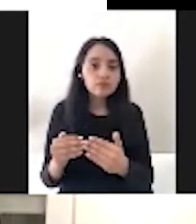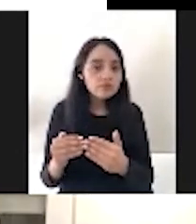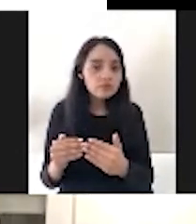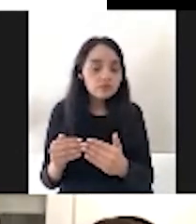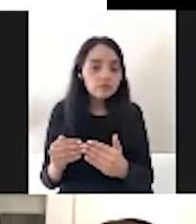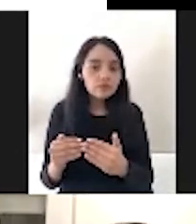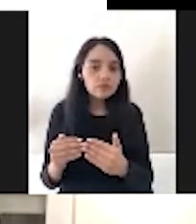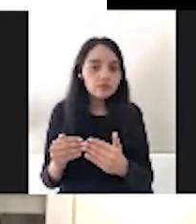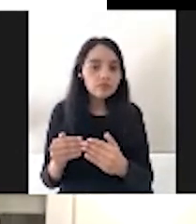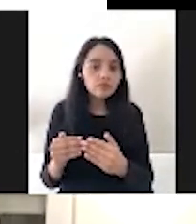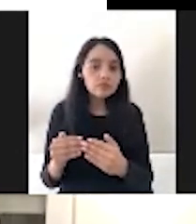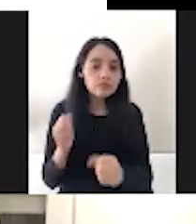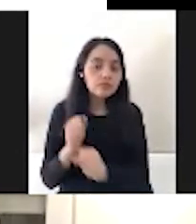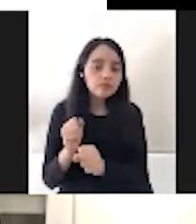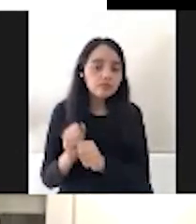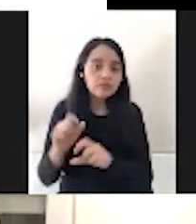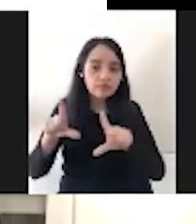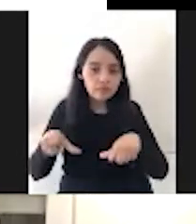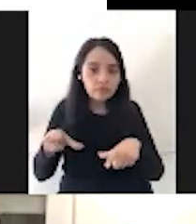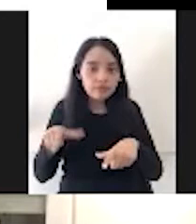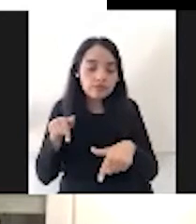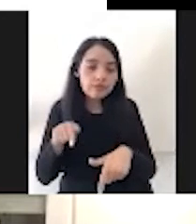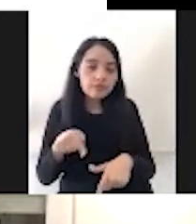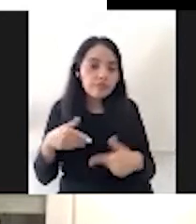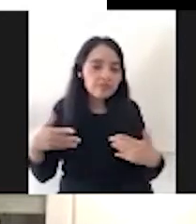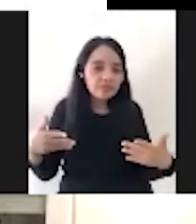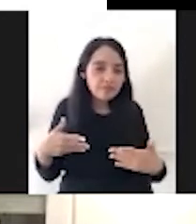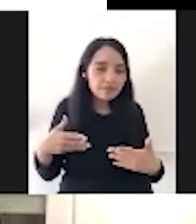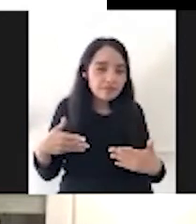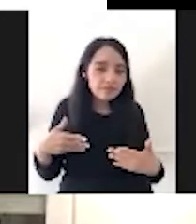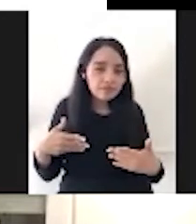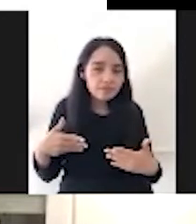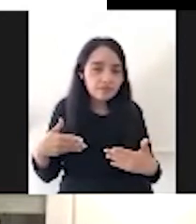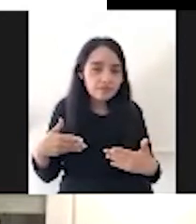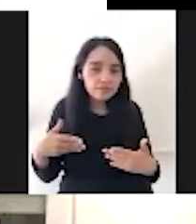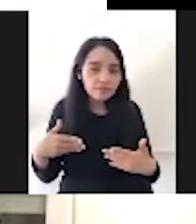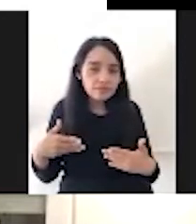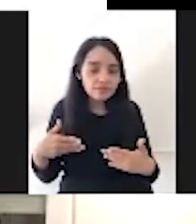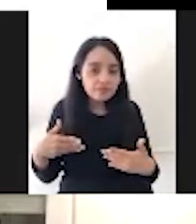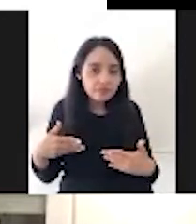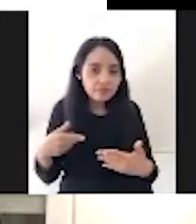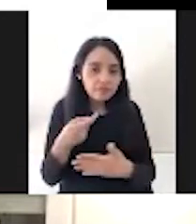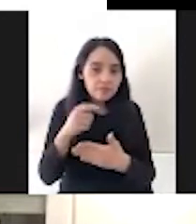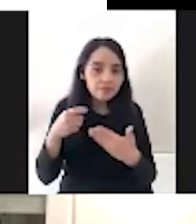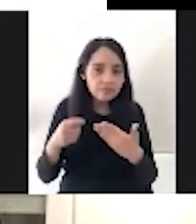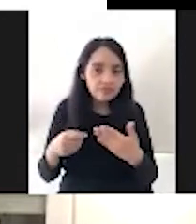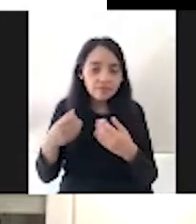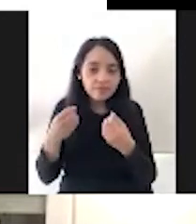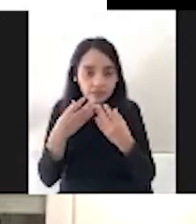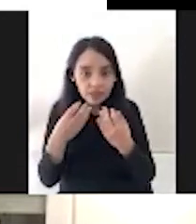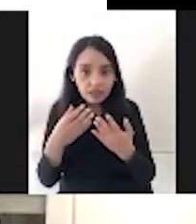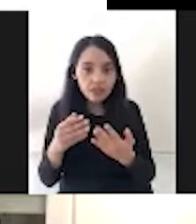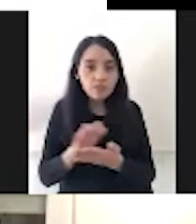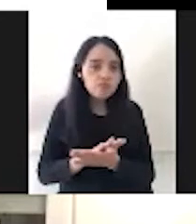el trabajo dentro del aula en cuanto a cómo dar cuenta de qué es lo que han aprendido. Generalmente se utiliza a través de un examen,